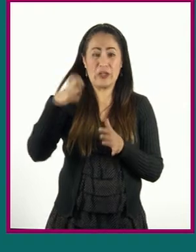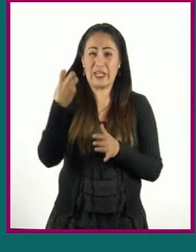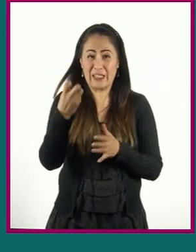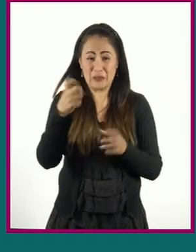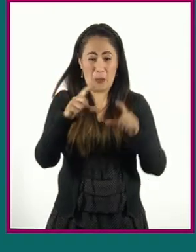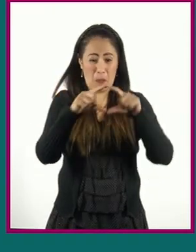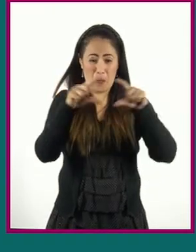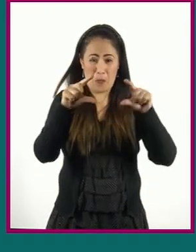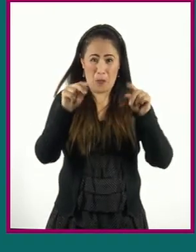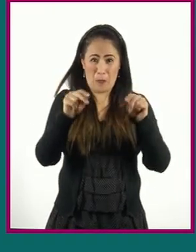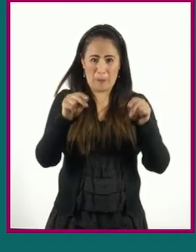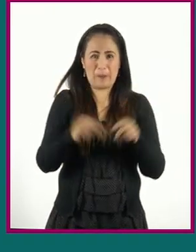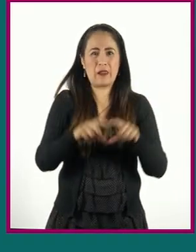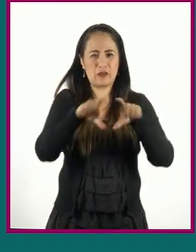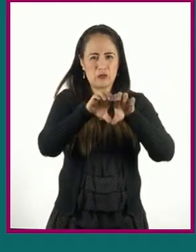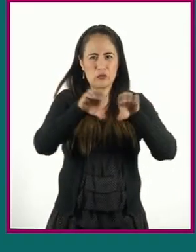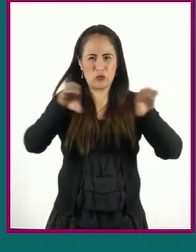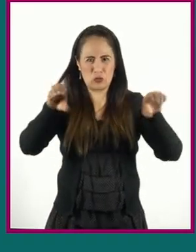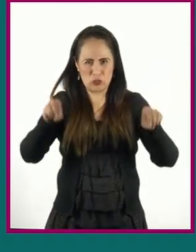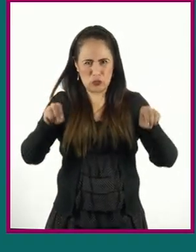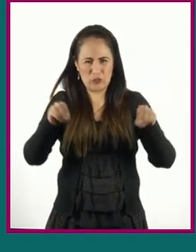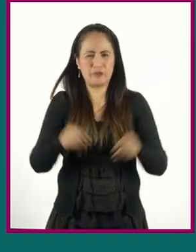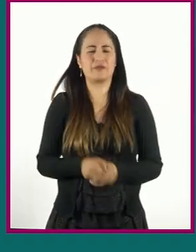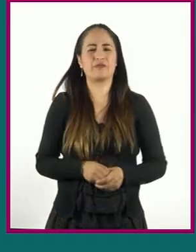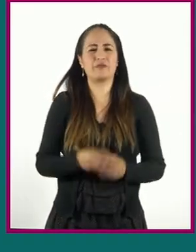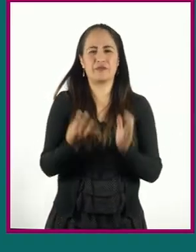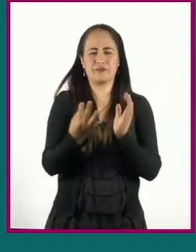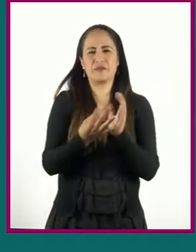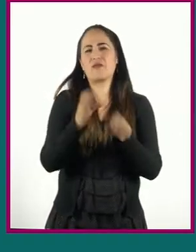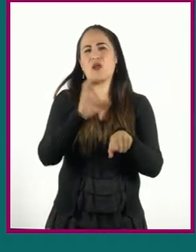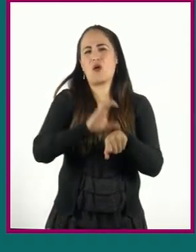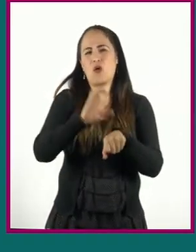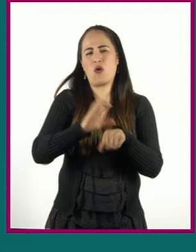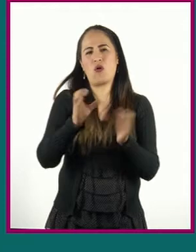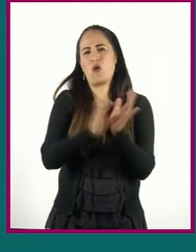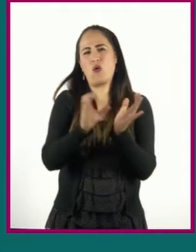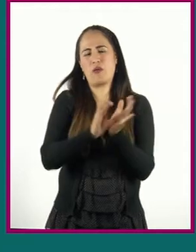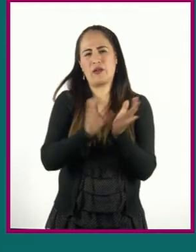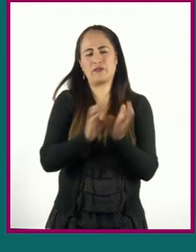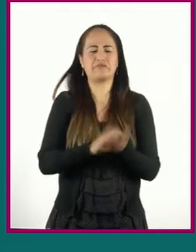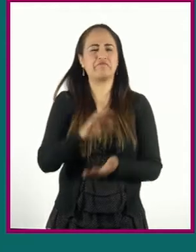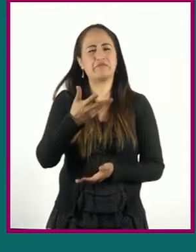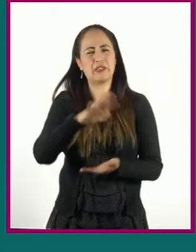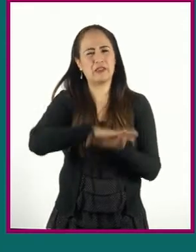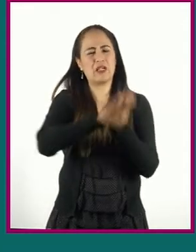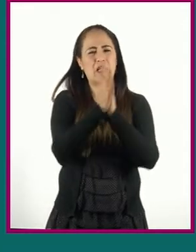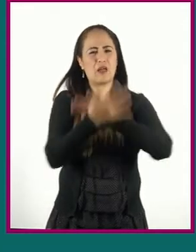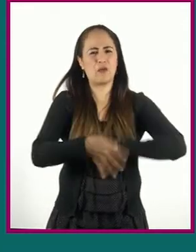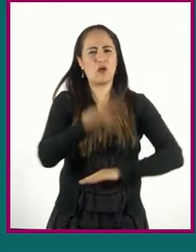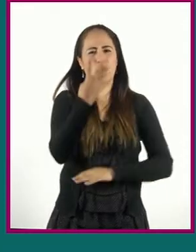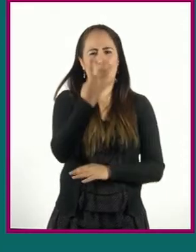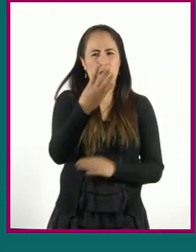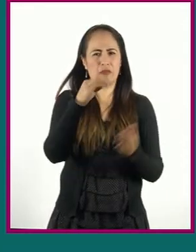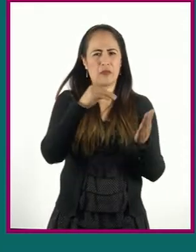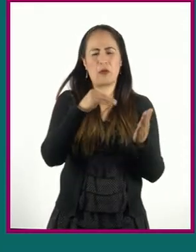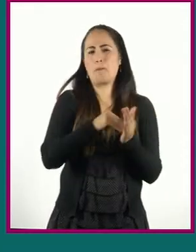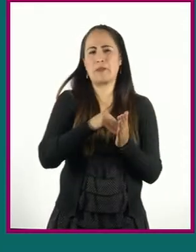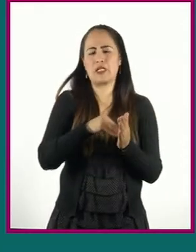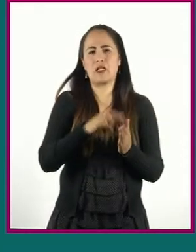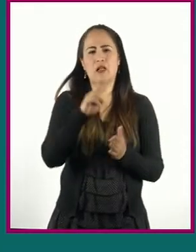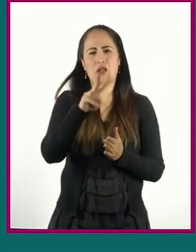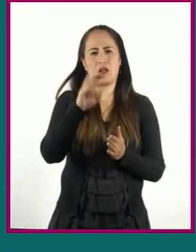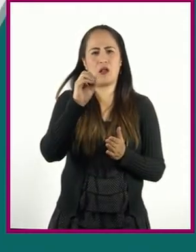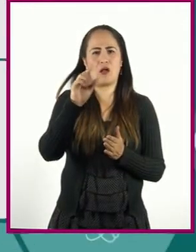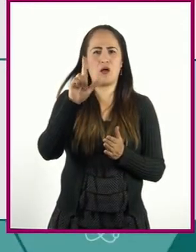microondas. Es un tubo de cobre con una estructura especial que transforma unos 4,000 volts de electricidad en